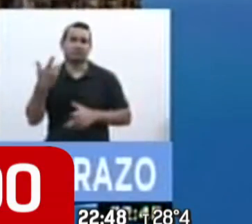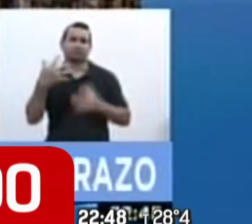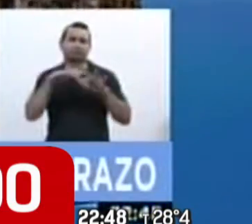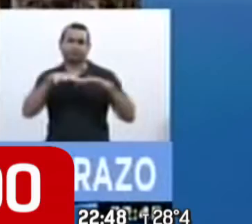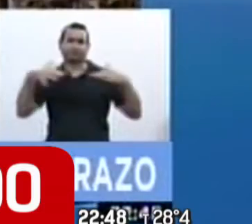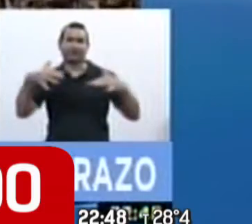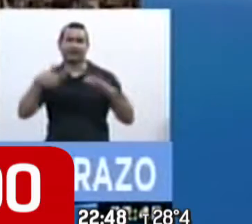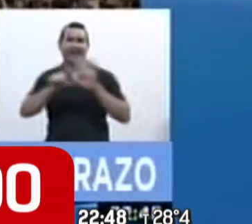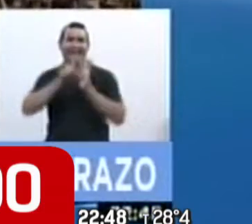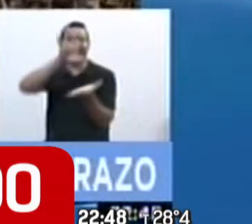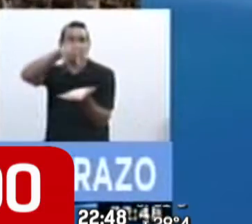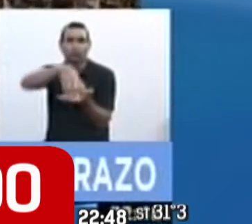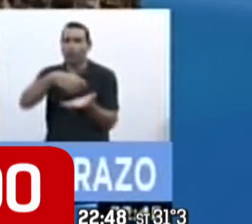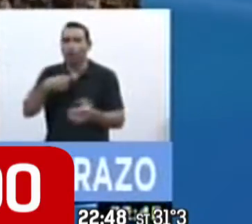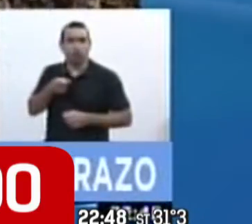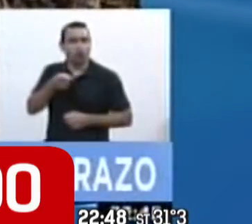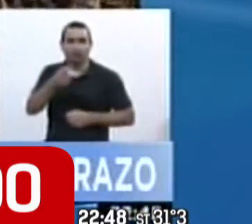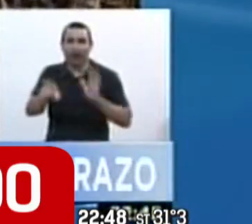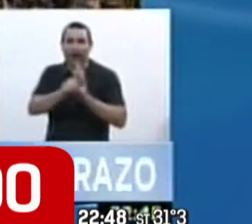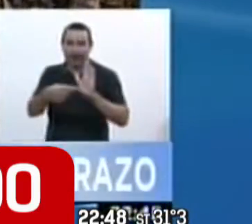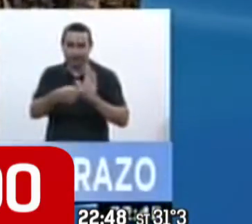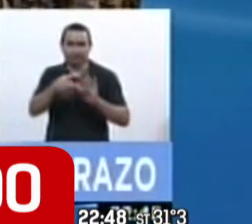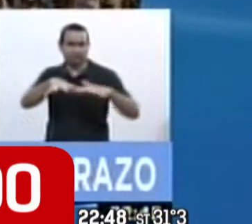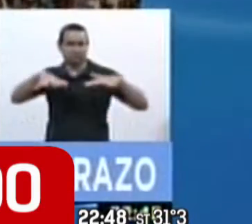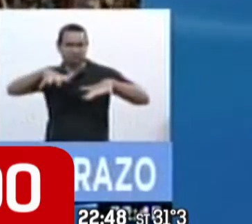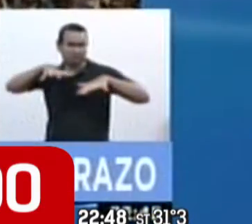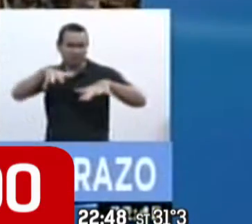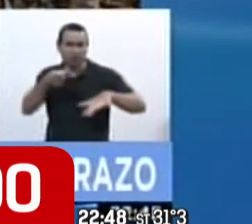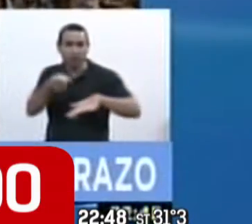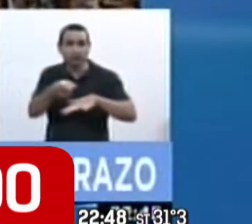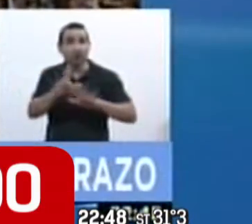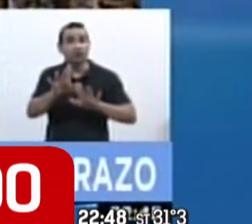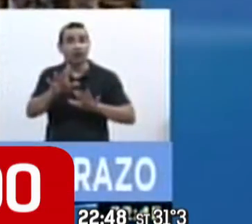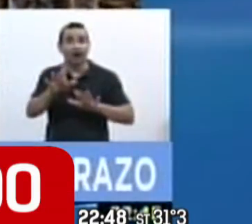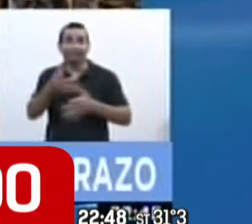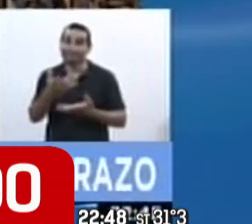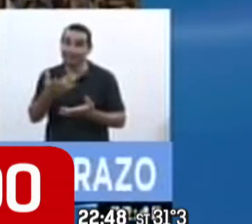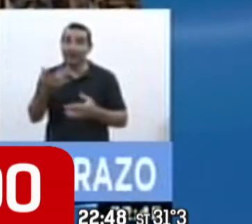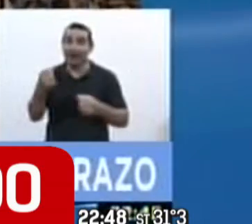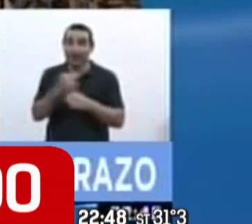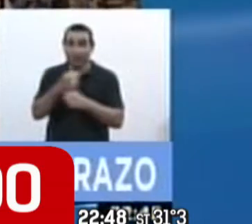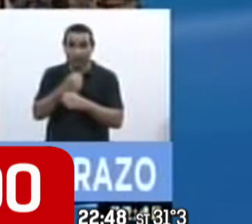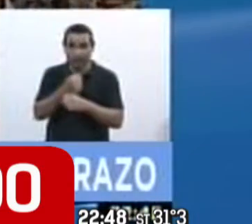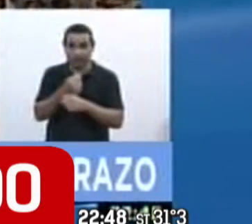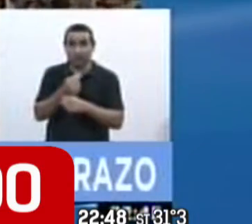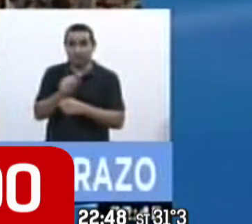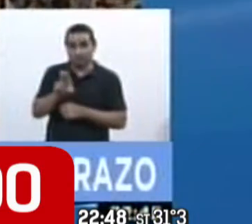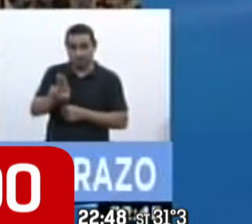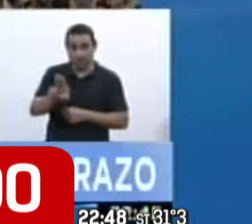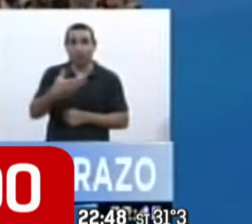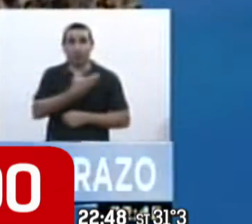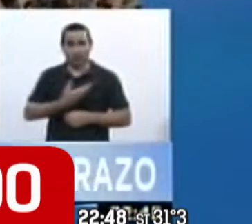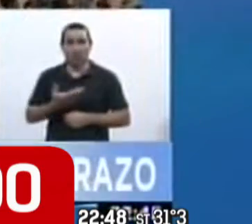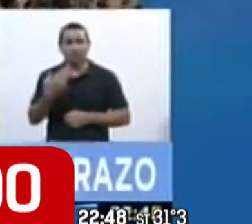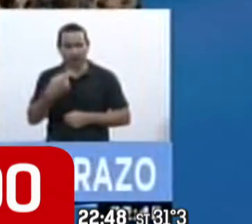legislatura provincial para oponerse a esta ley. ¿Saben? Autorizar al Estado provincial a